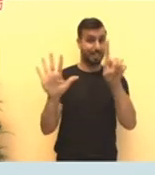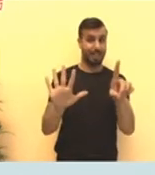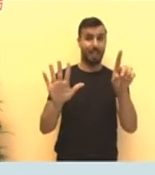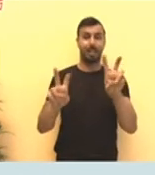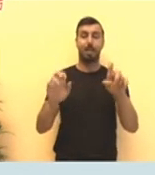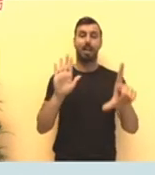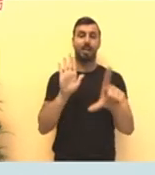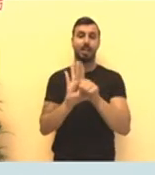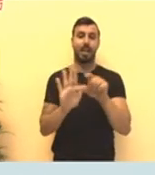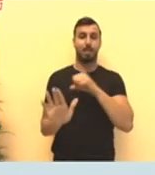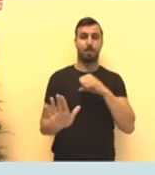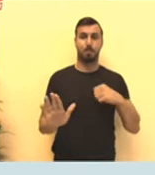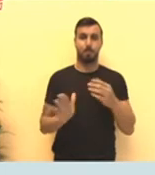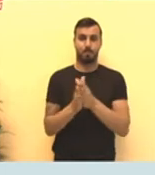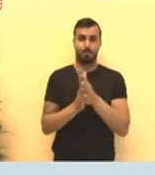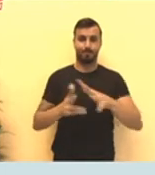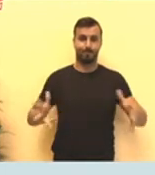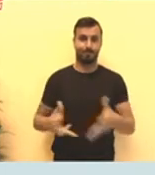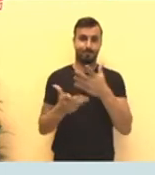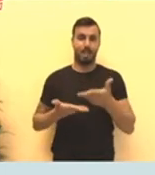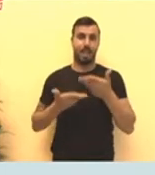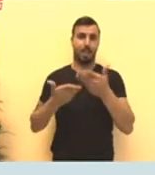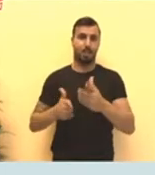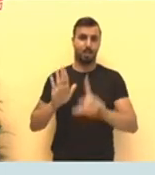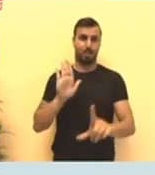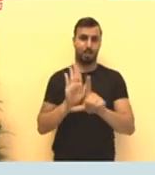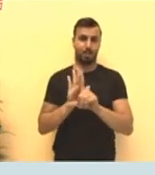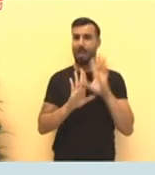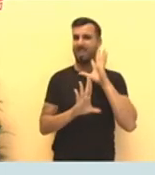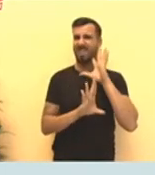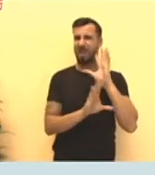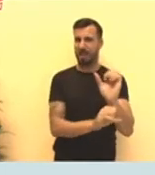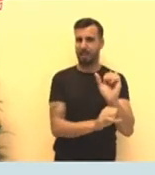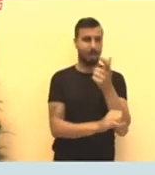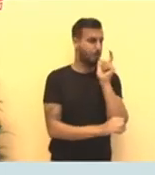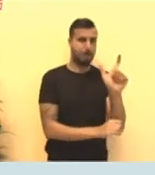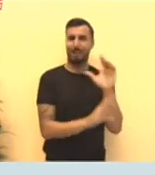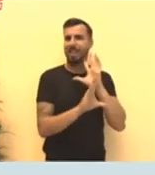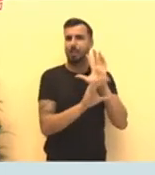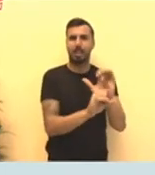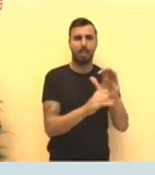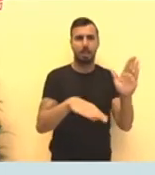y Atención a las Personas en Situación de Dependencia, todos somos dependientes, no hay distinción ninguna.